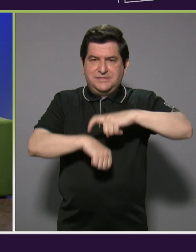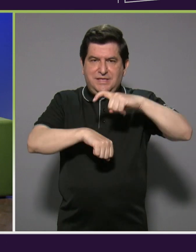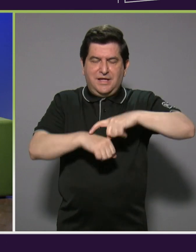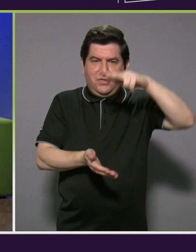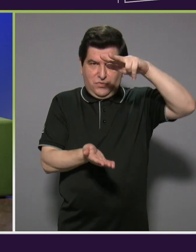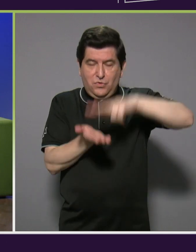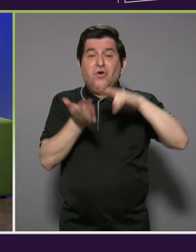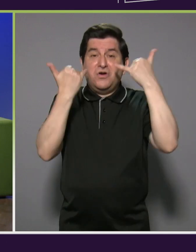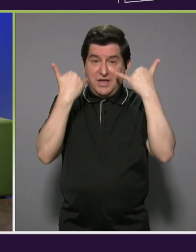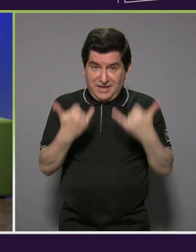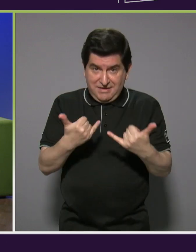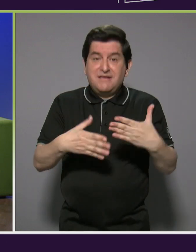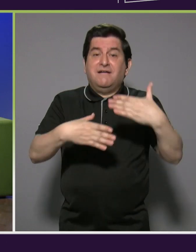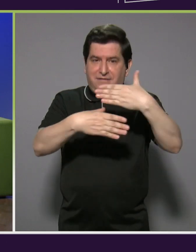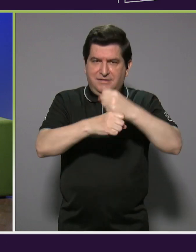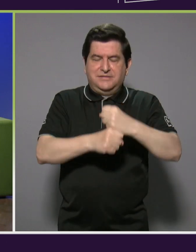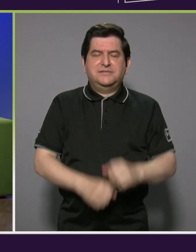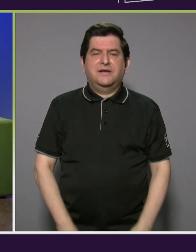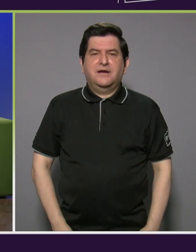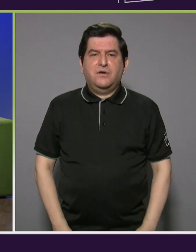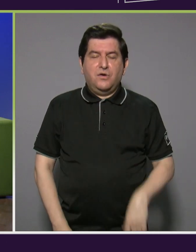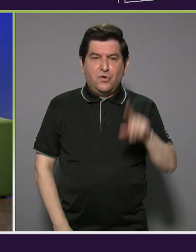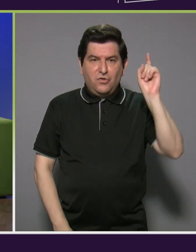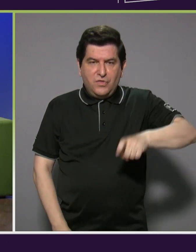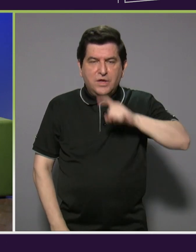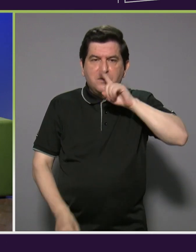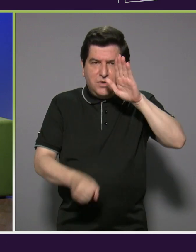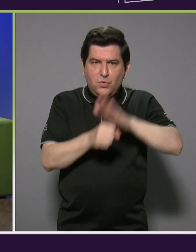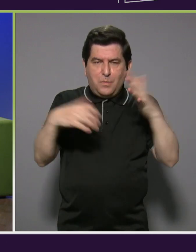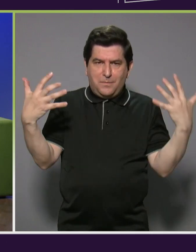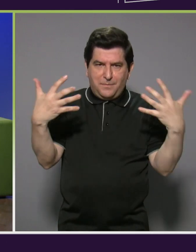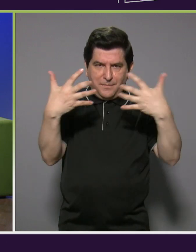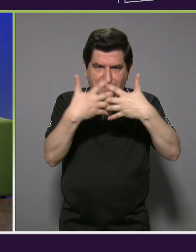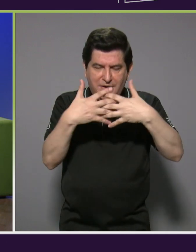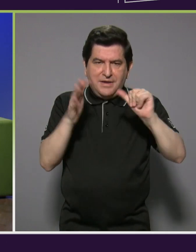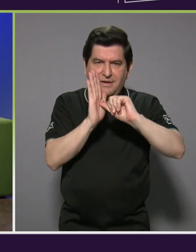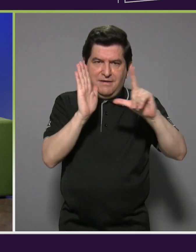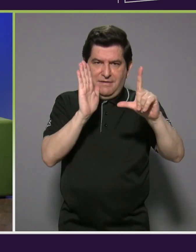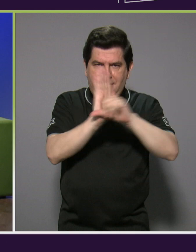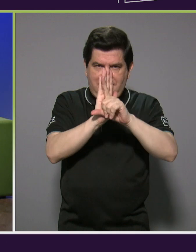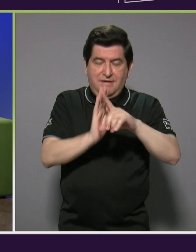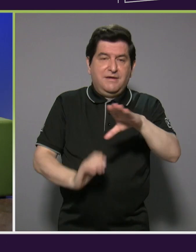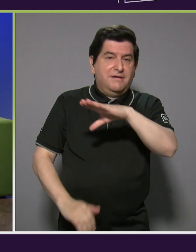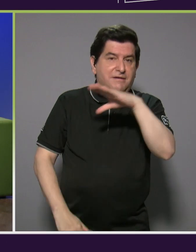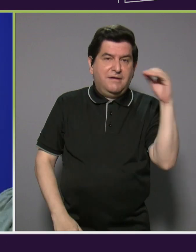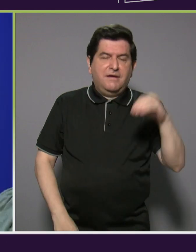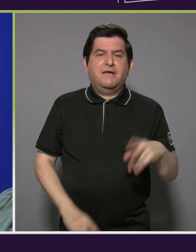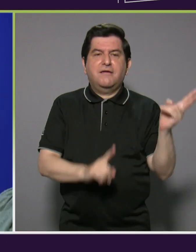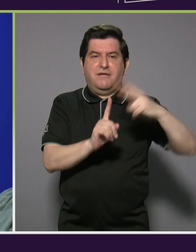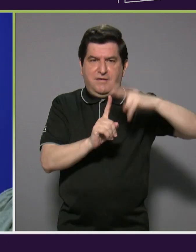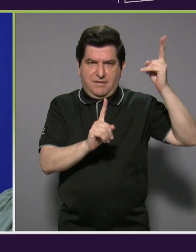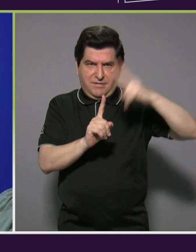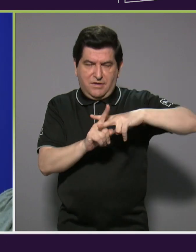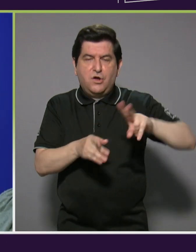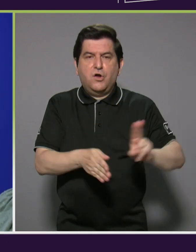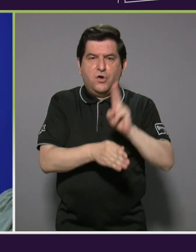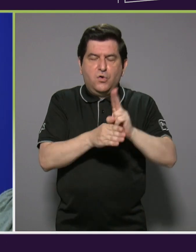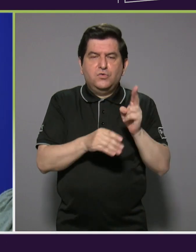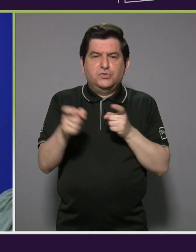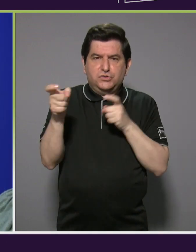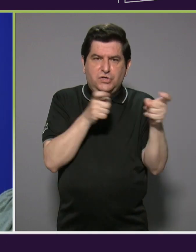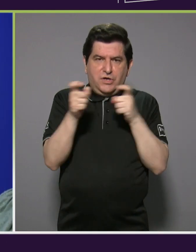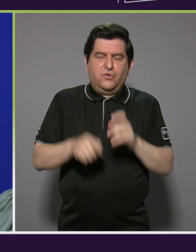ya la ratificó, requiere de armonización legislativa y requiere de aplicación utilizando el control